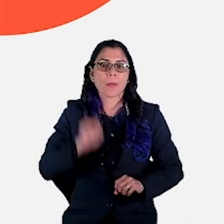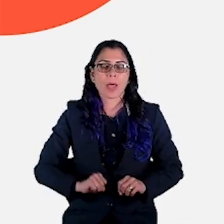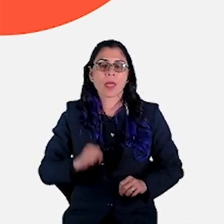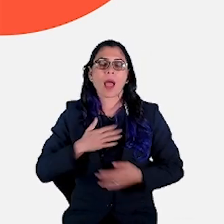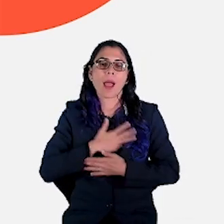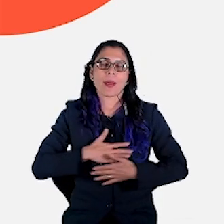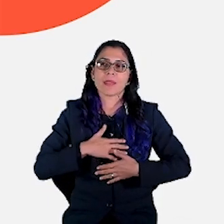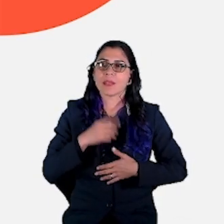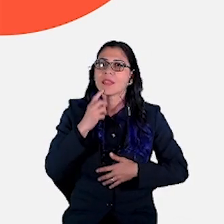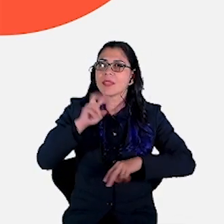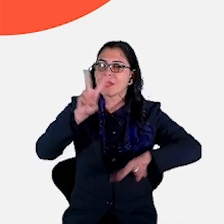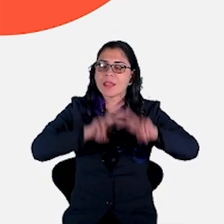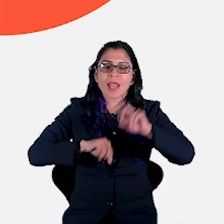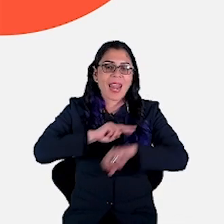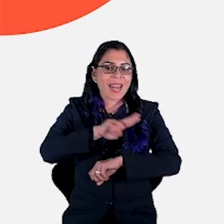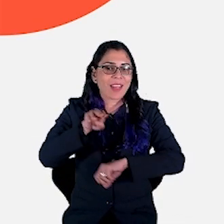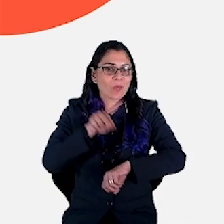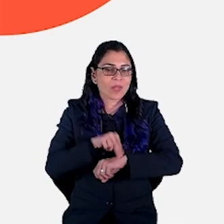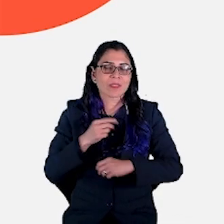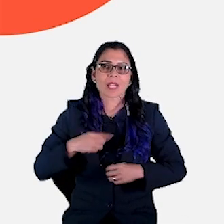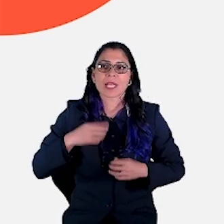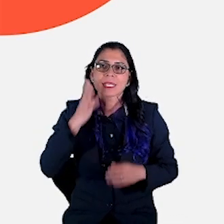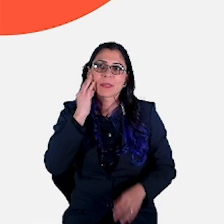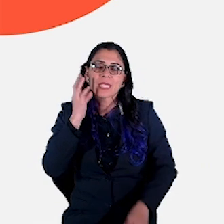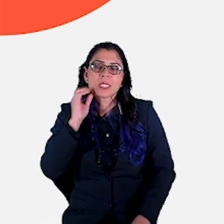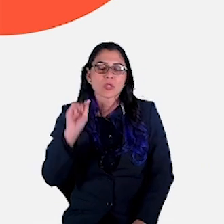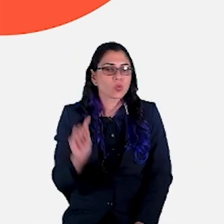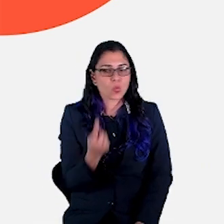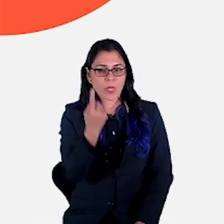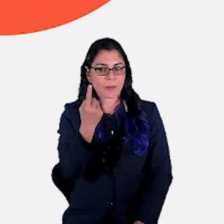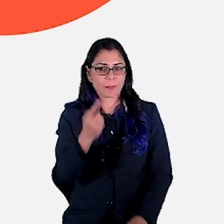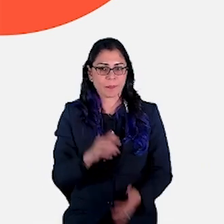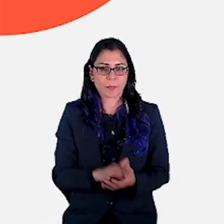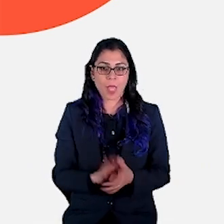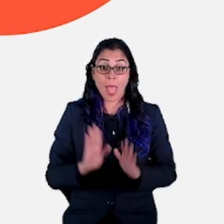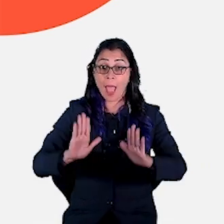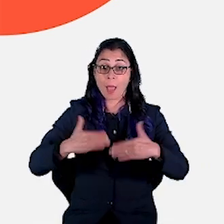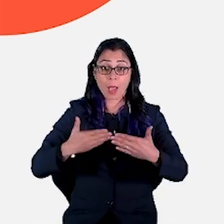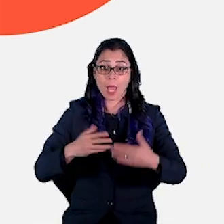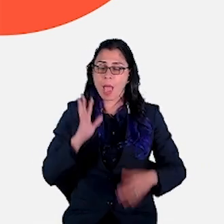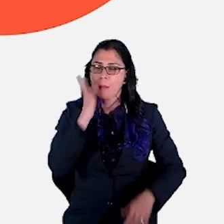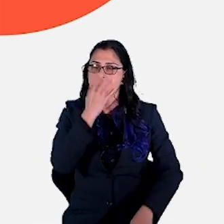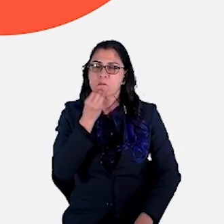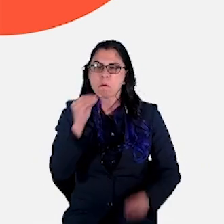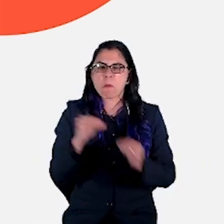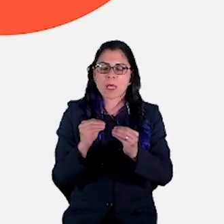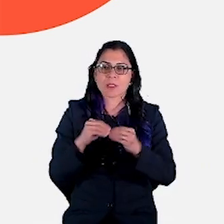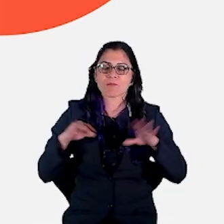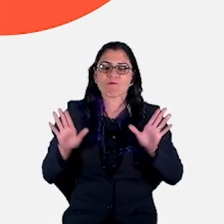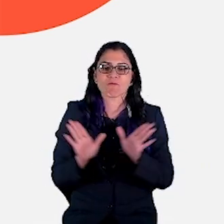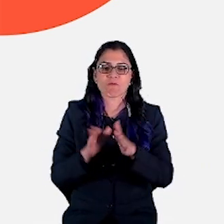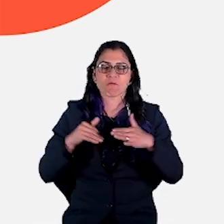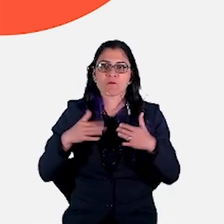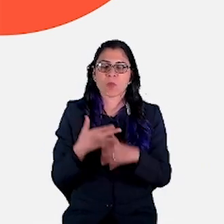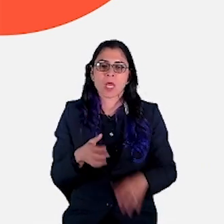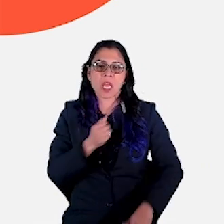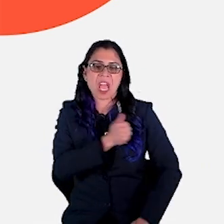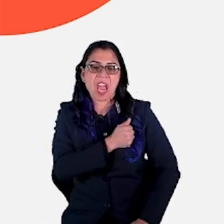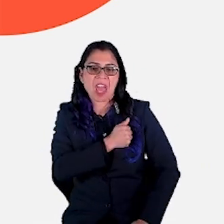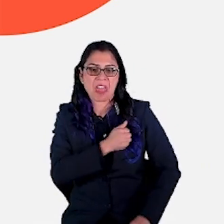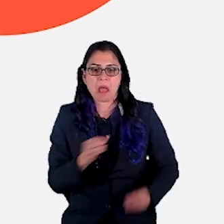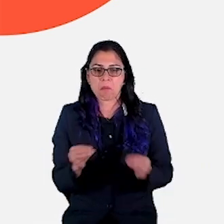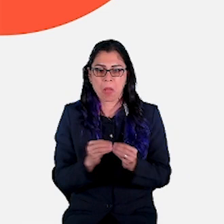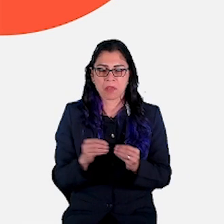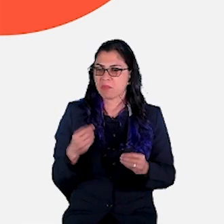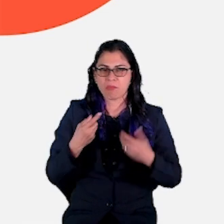naturaleza puedan tener experiencias únicas Panamá tiene más aves que los territorios de Canadá y Estados